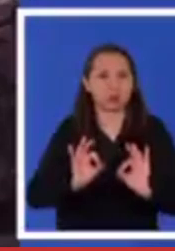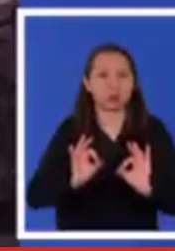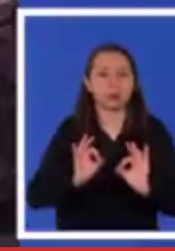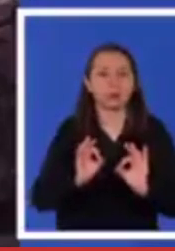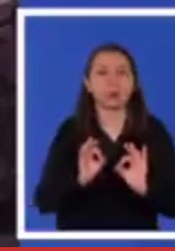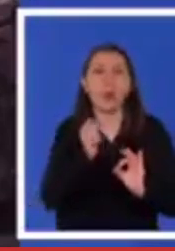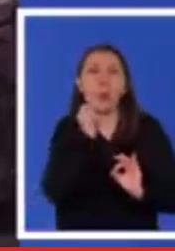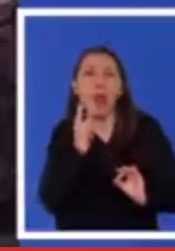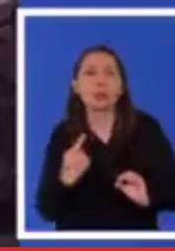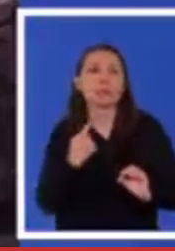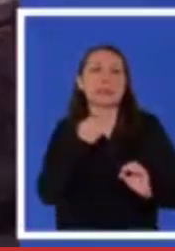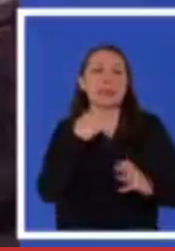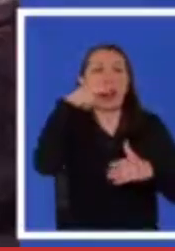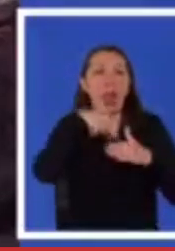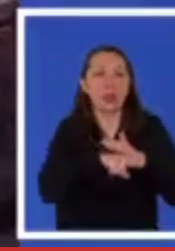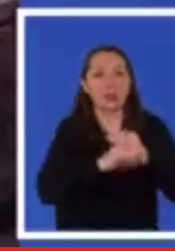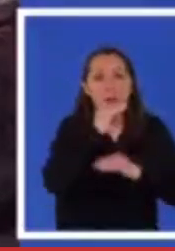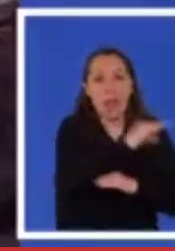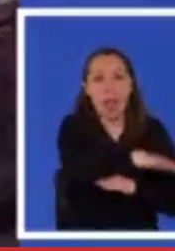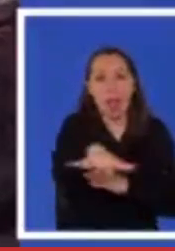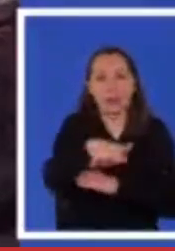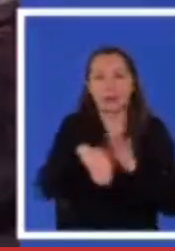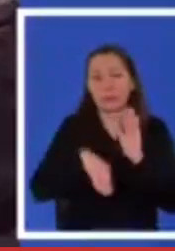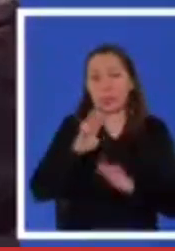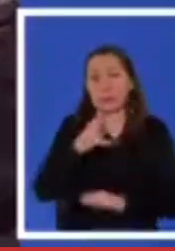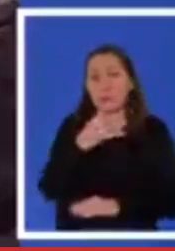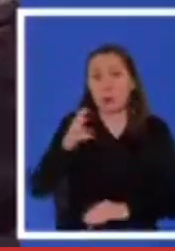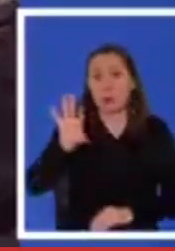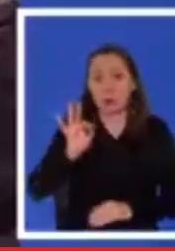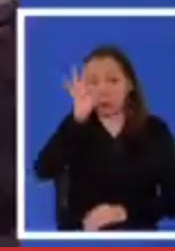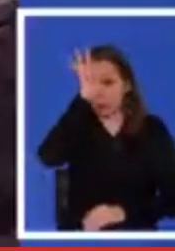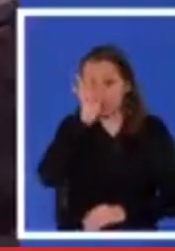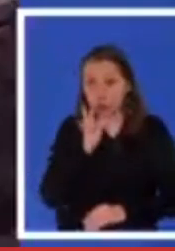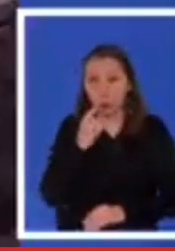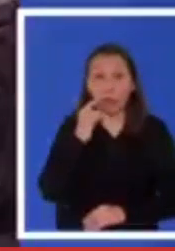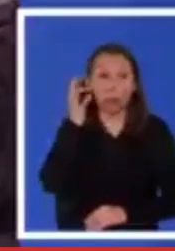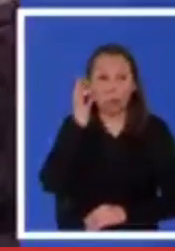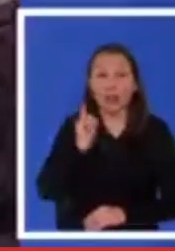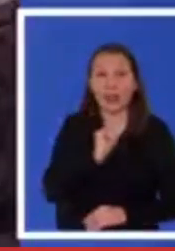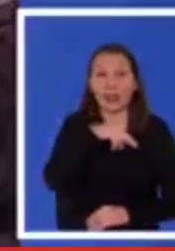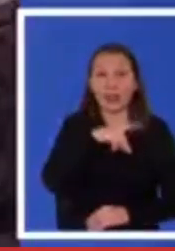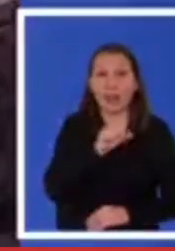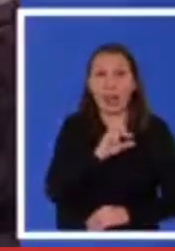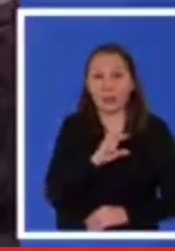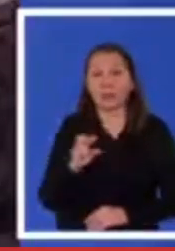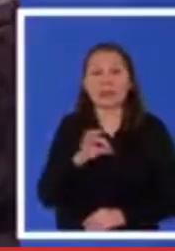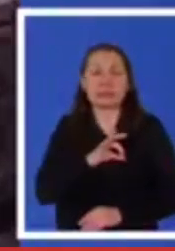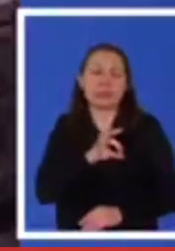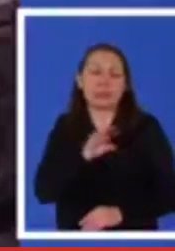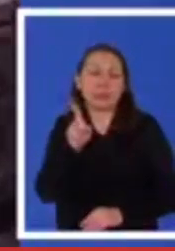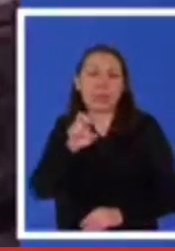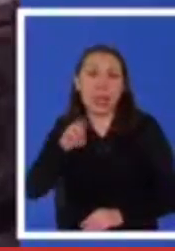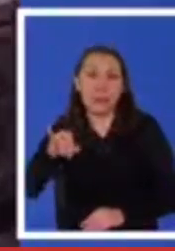tipos de afectaciones al interior de los predios más de 450 funcionarios y funcionarios de imbab y de la seremías y de los municipios